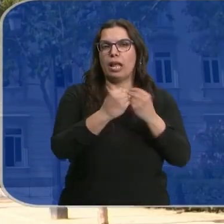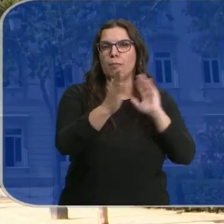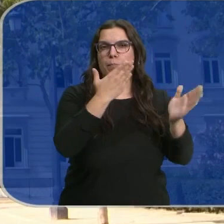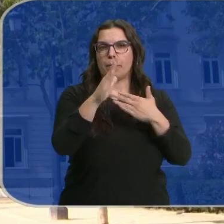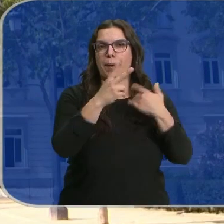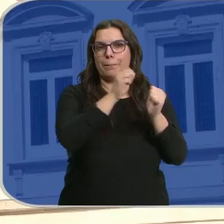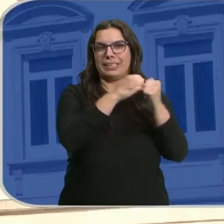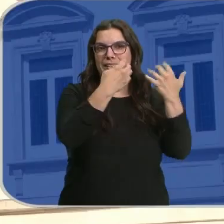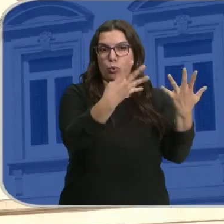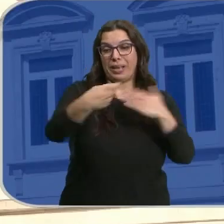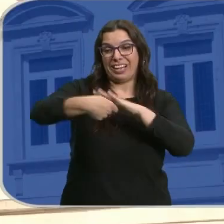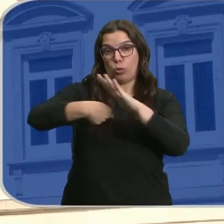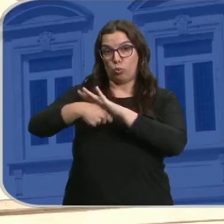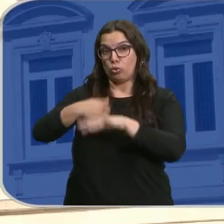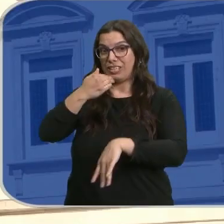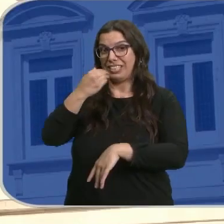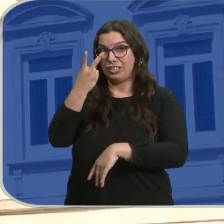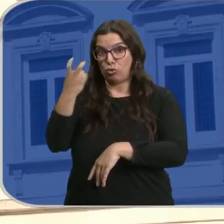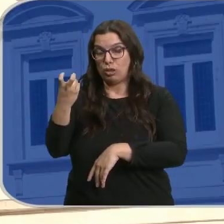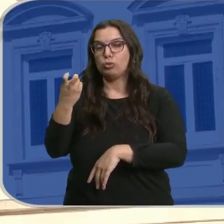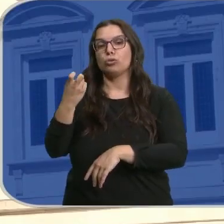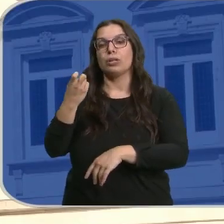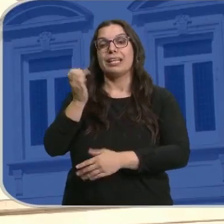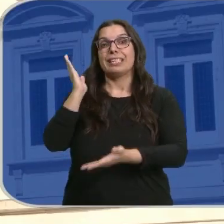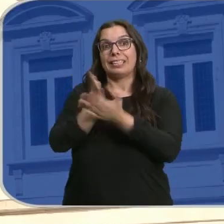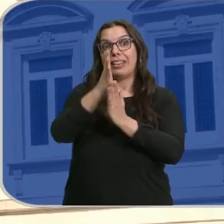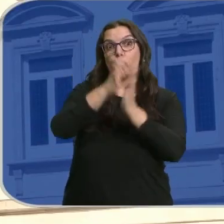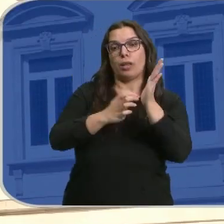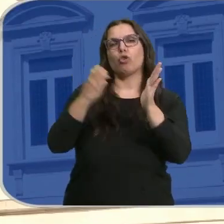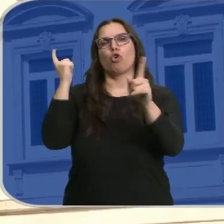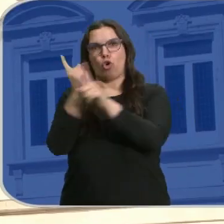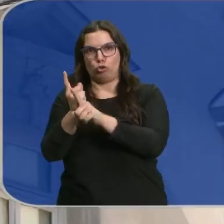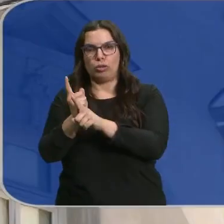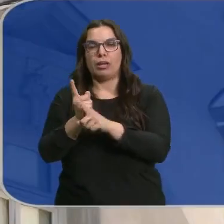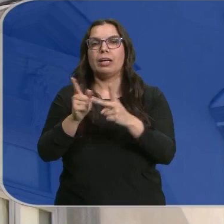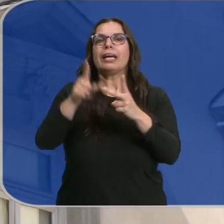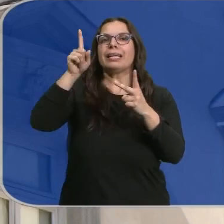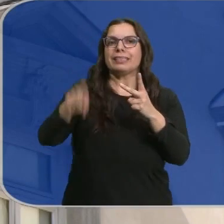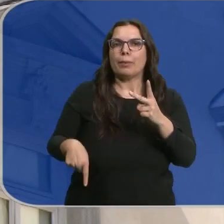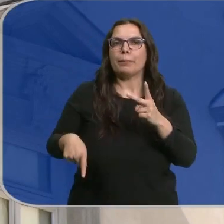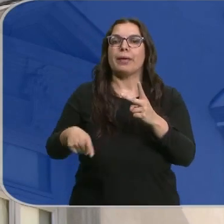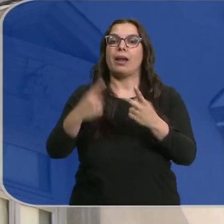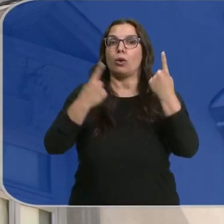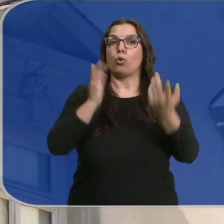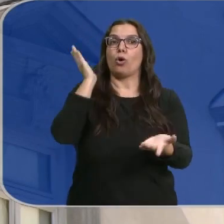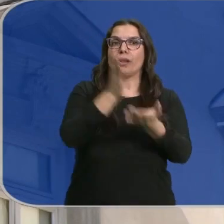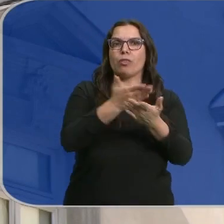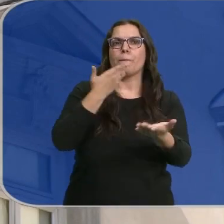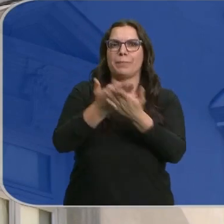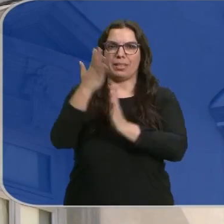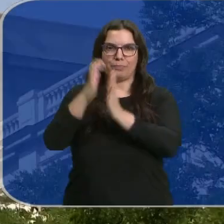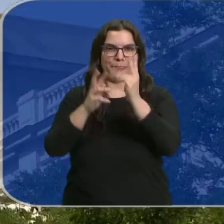cerca de 200 recursos que tienen contra sentencias en las que se ha reducido la pena y también recursos de condenados que